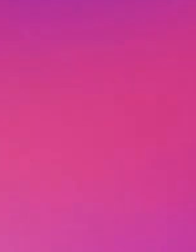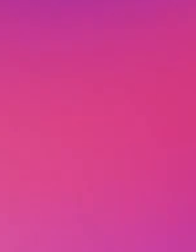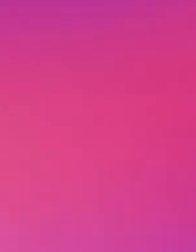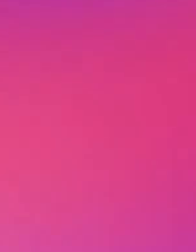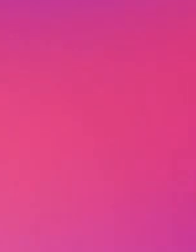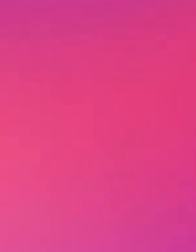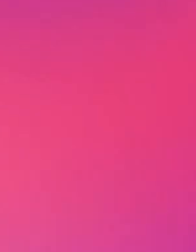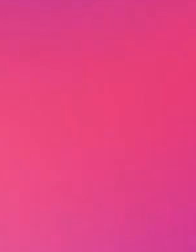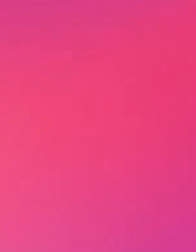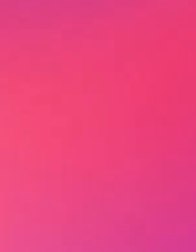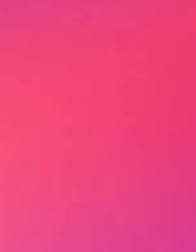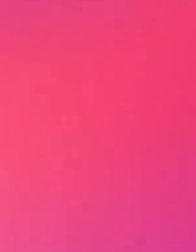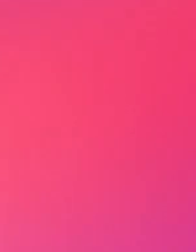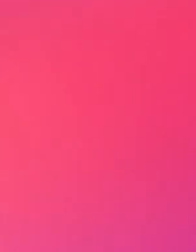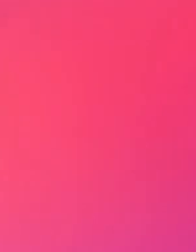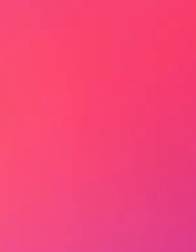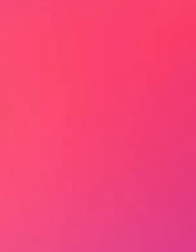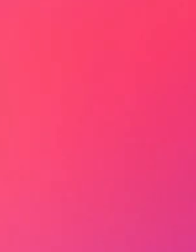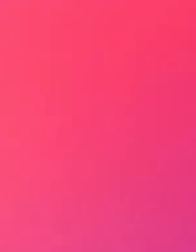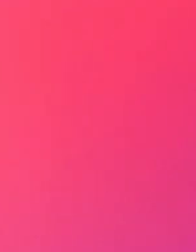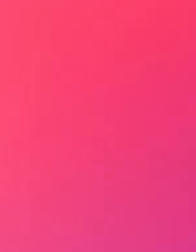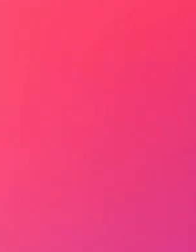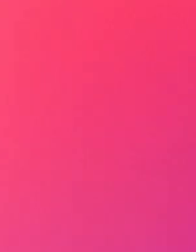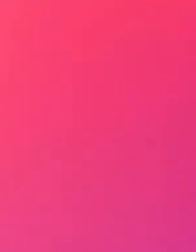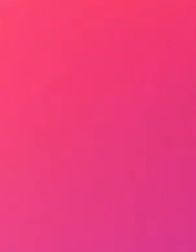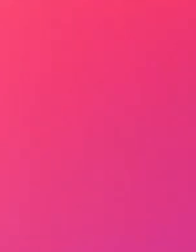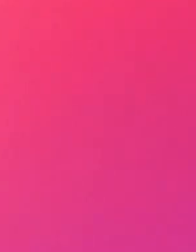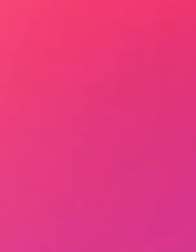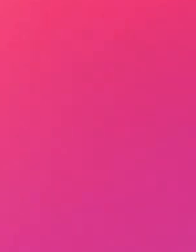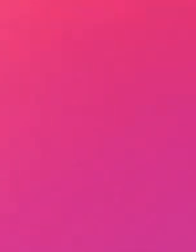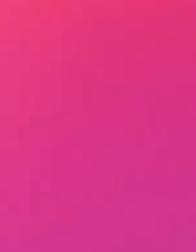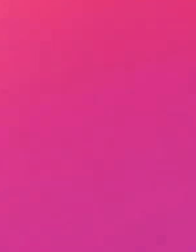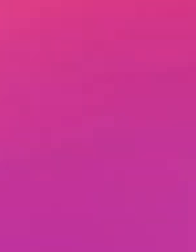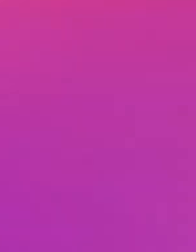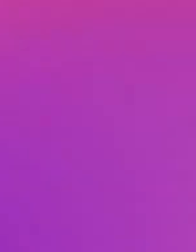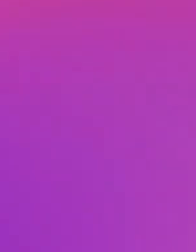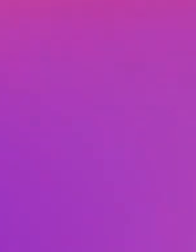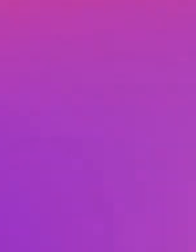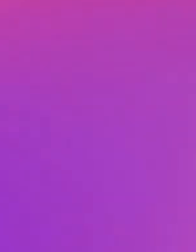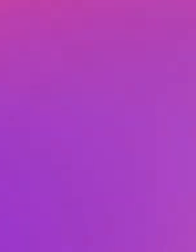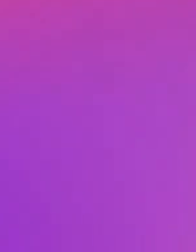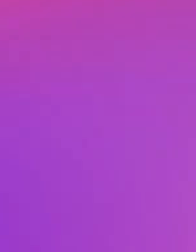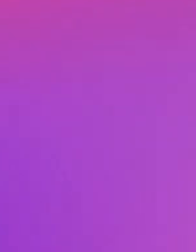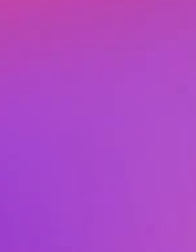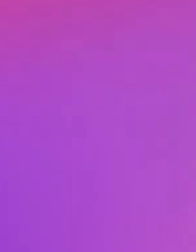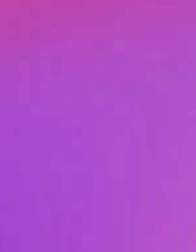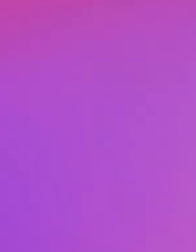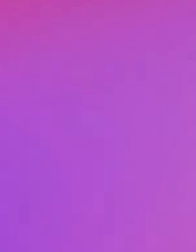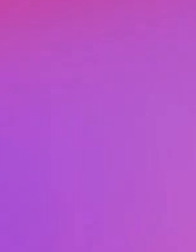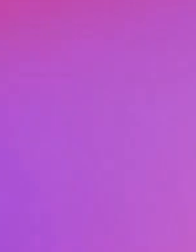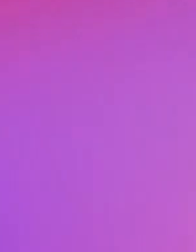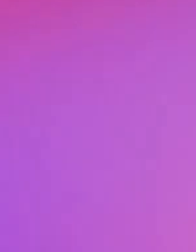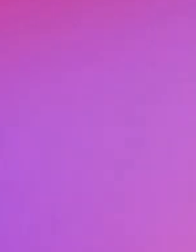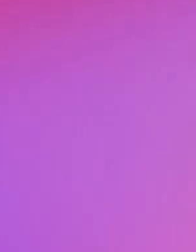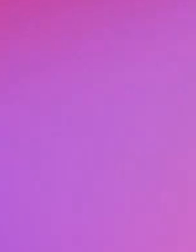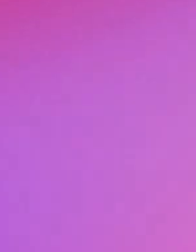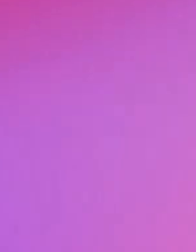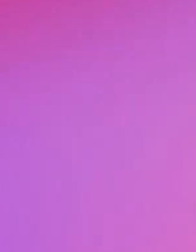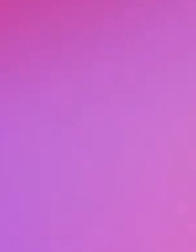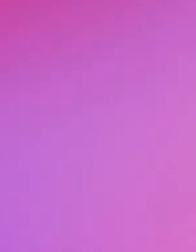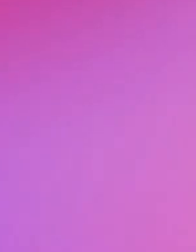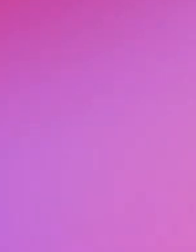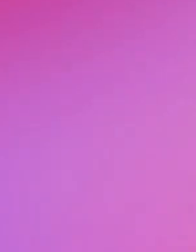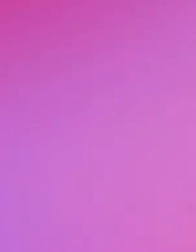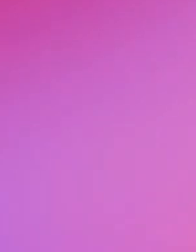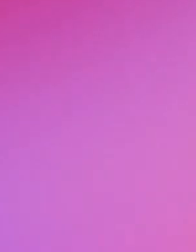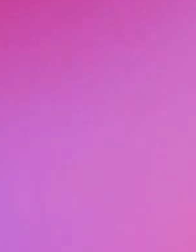es el 55 36 01 71 23. Si requieres consultar los